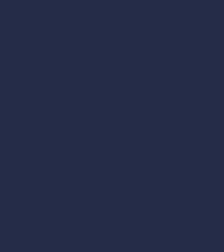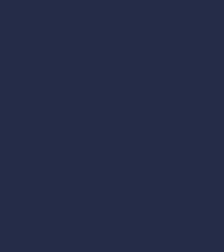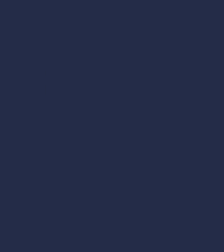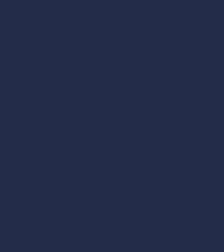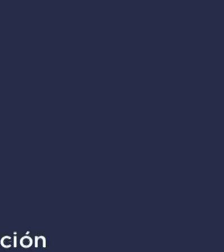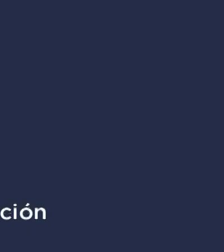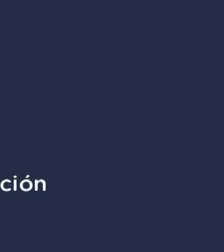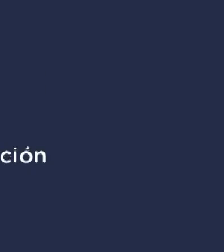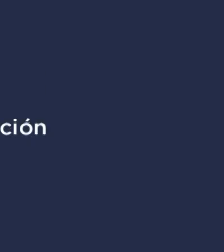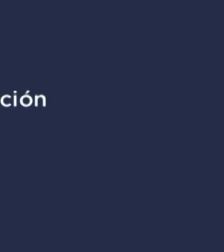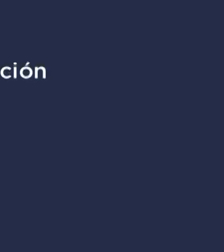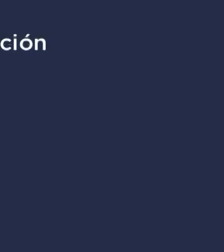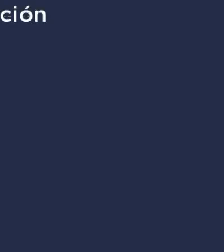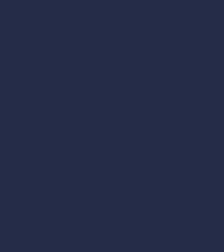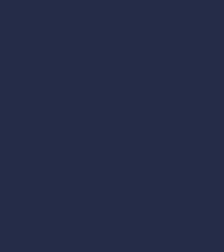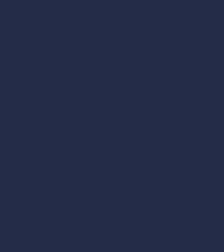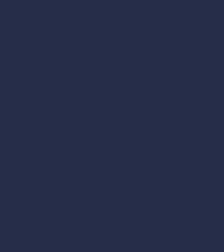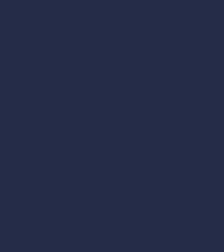Música